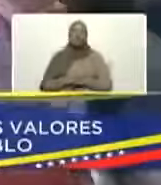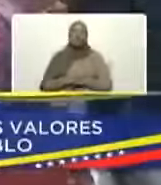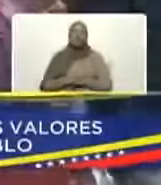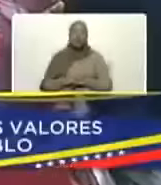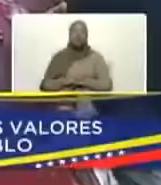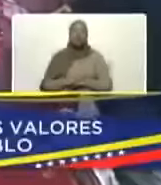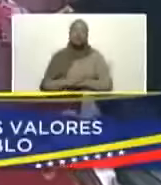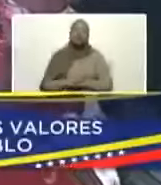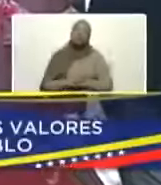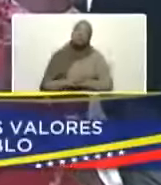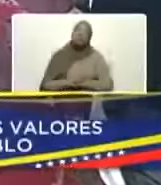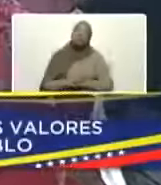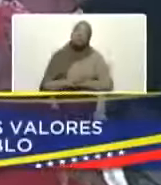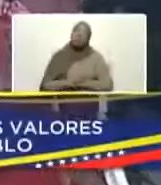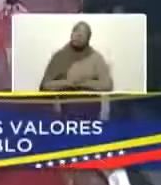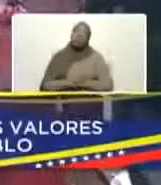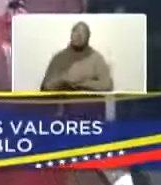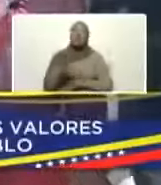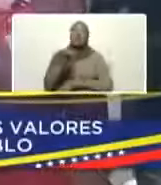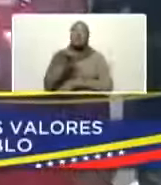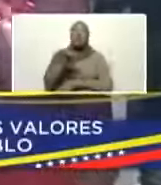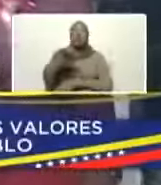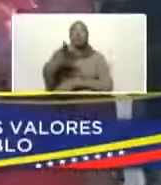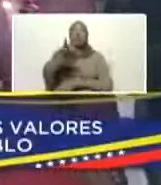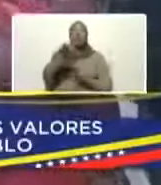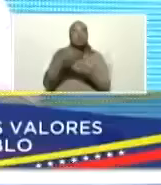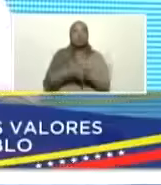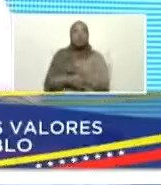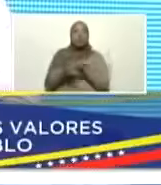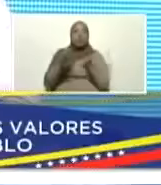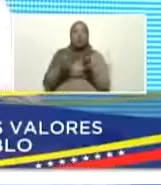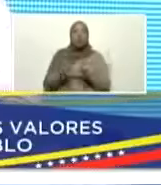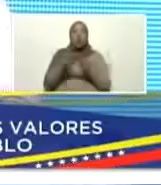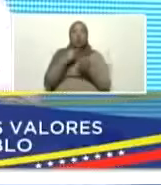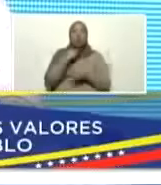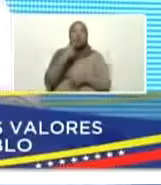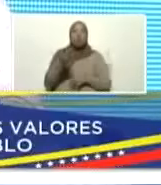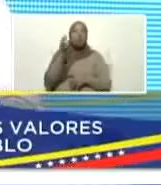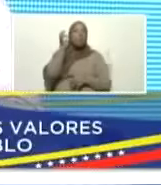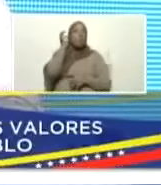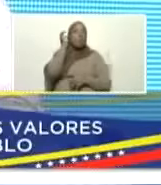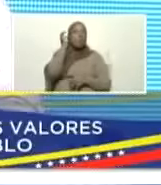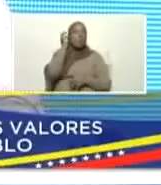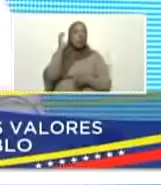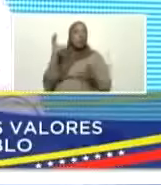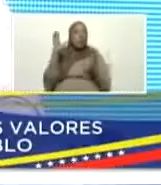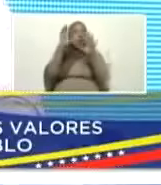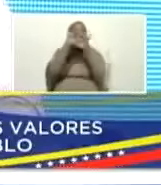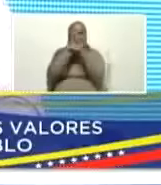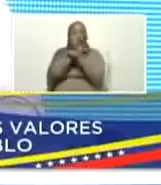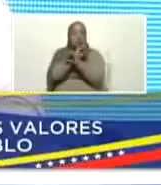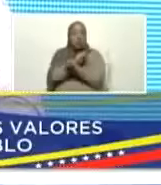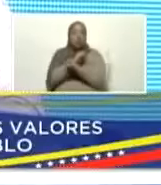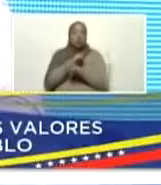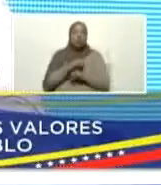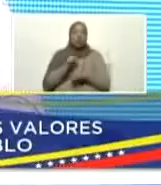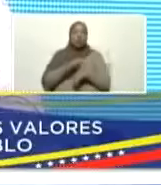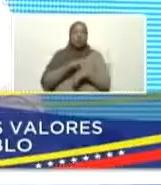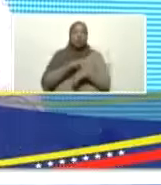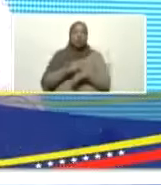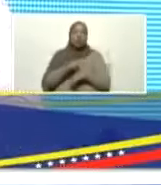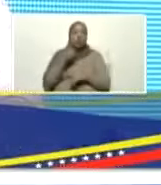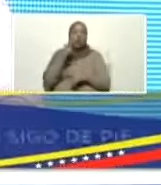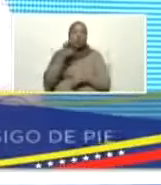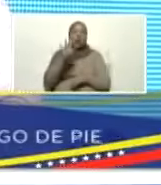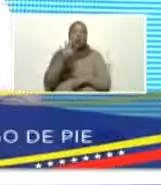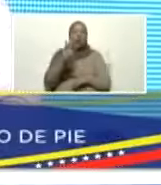Igualmente tenemos acá a un Luis José Vázquez Heredia, vocero estudiantil del turno nocturno, estudiante de